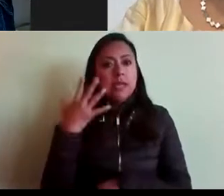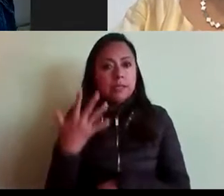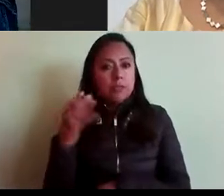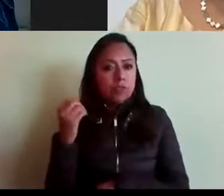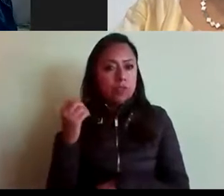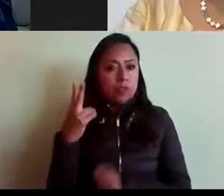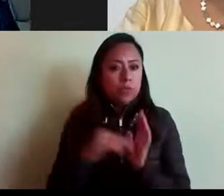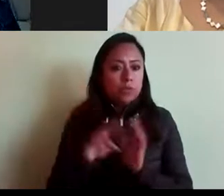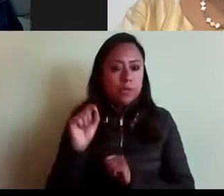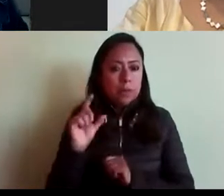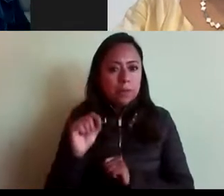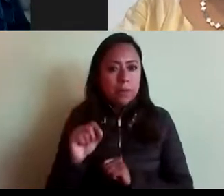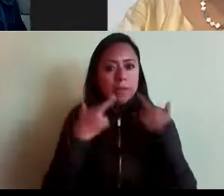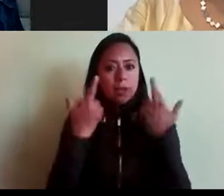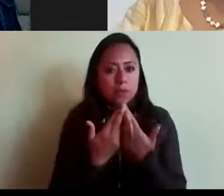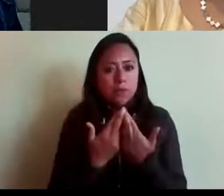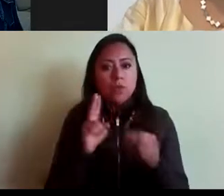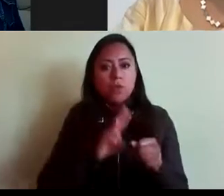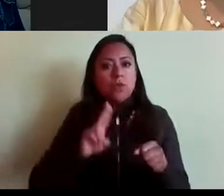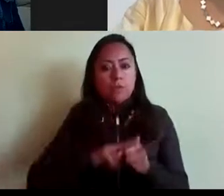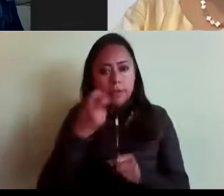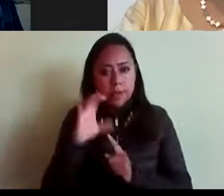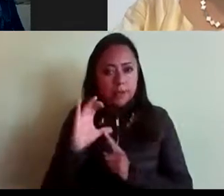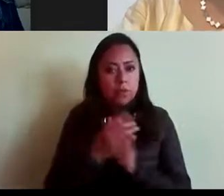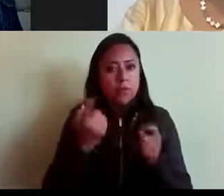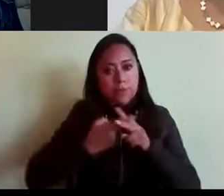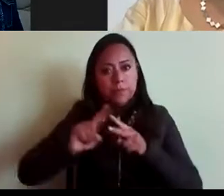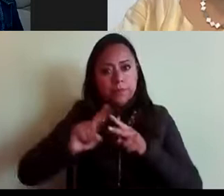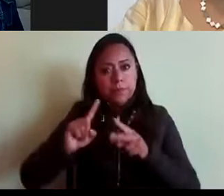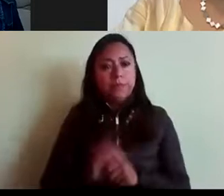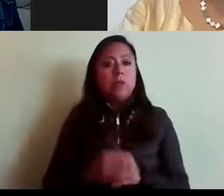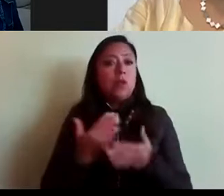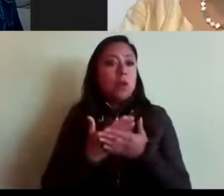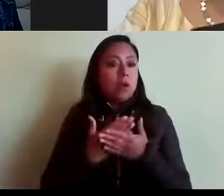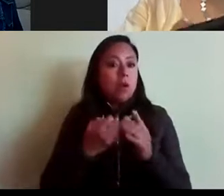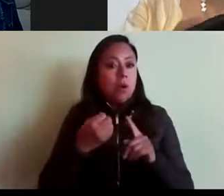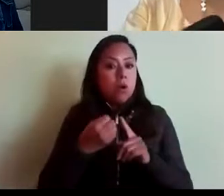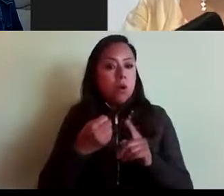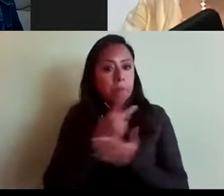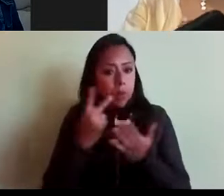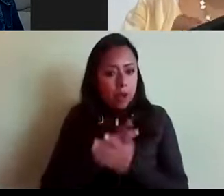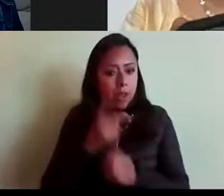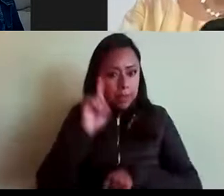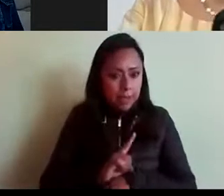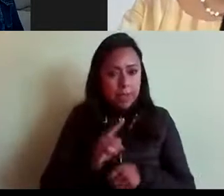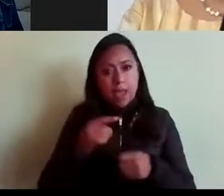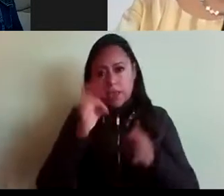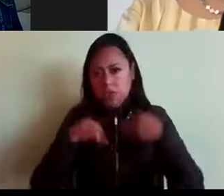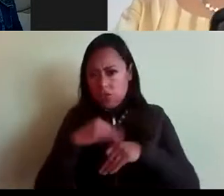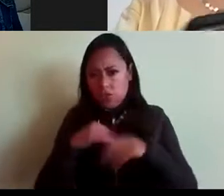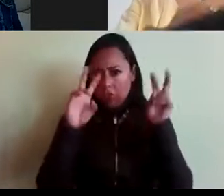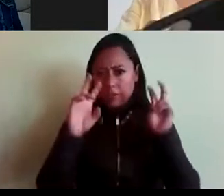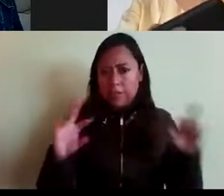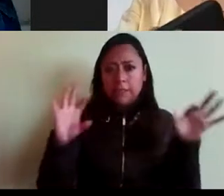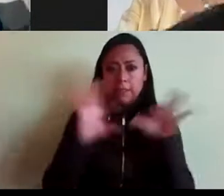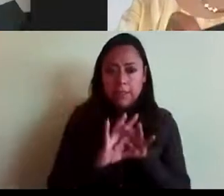la sesión ordinaria de esta comisión. Toda vez que el orden del día y los documentos relativos a los asuntos en cartera